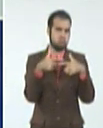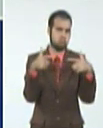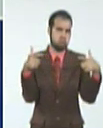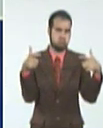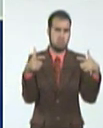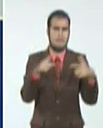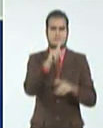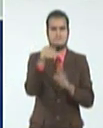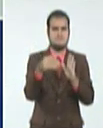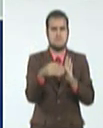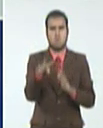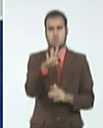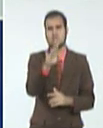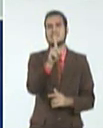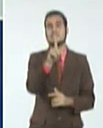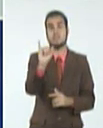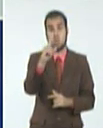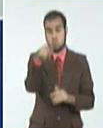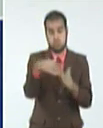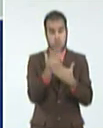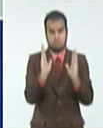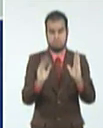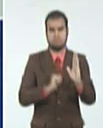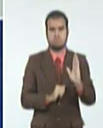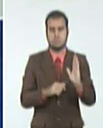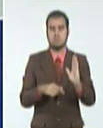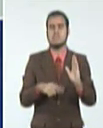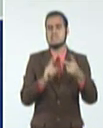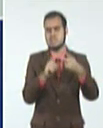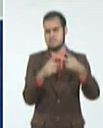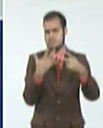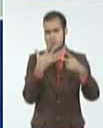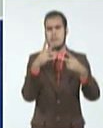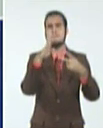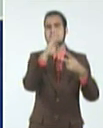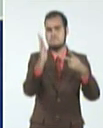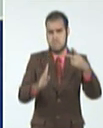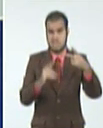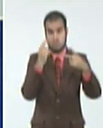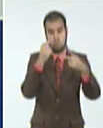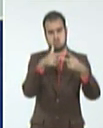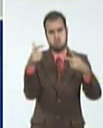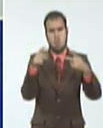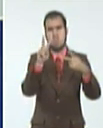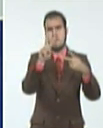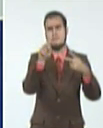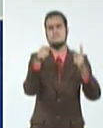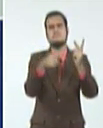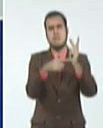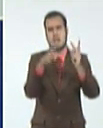1.416 en un solo día. Brasil sigue aportando un número elevado,